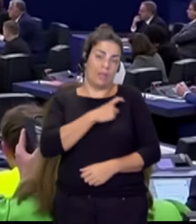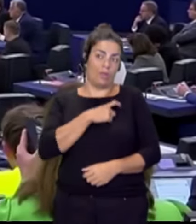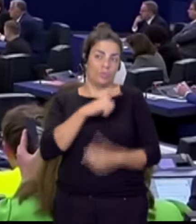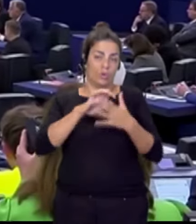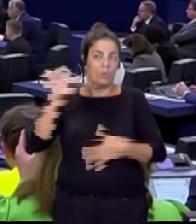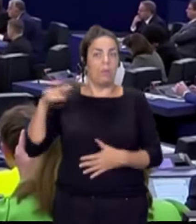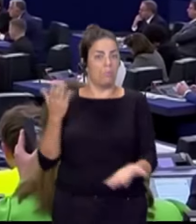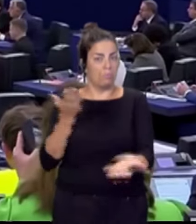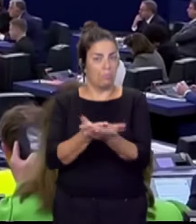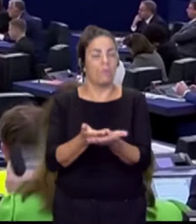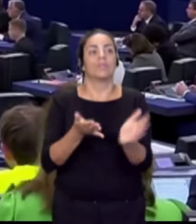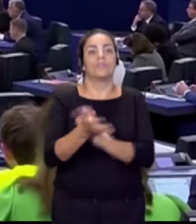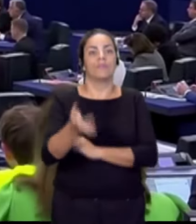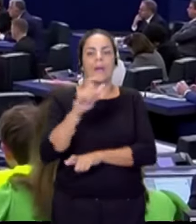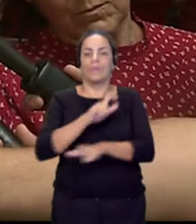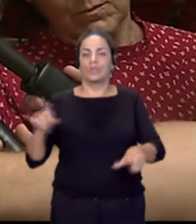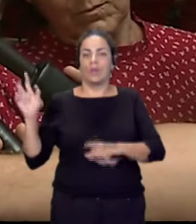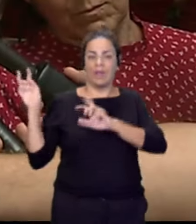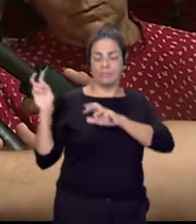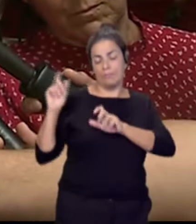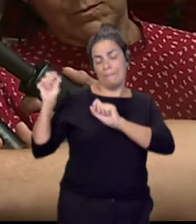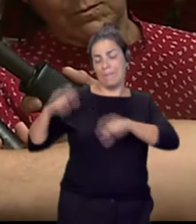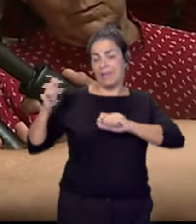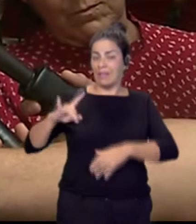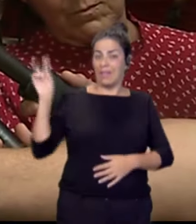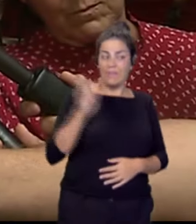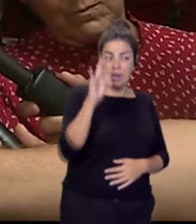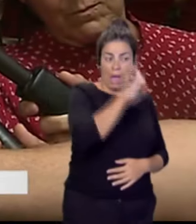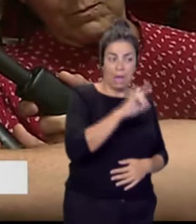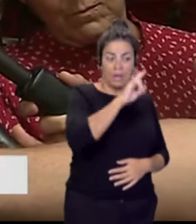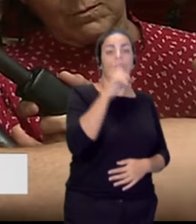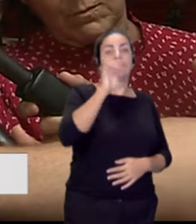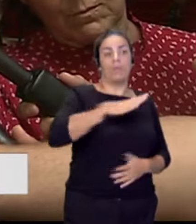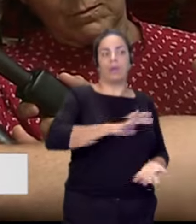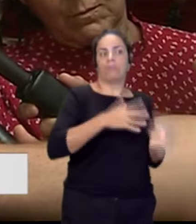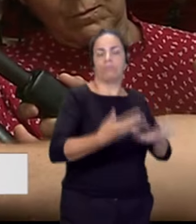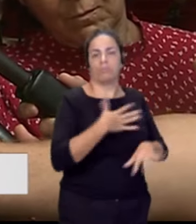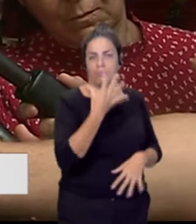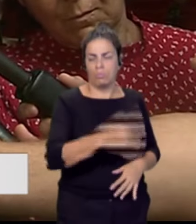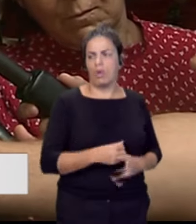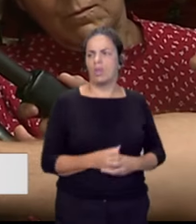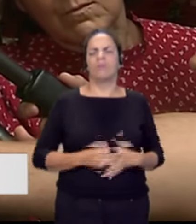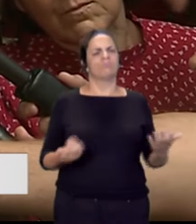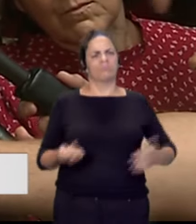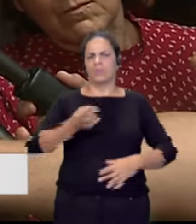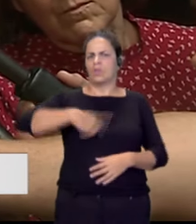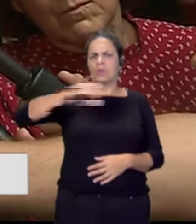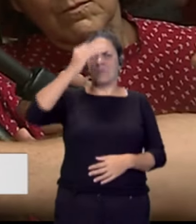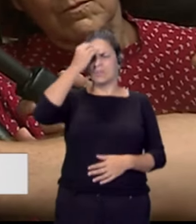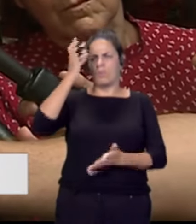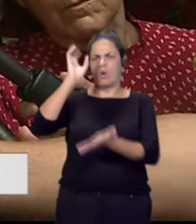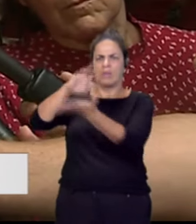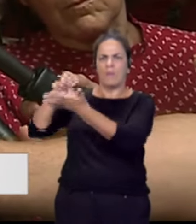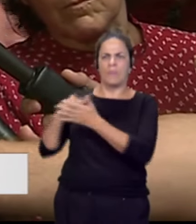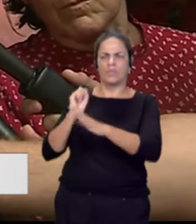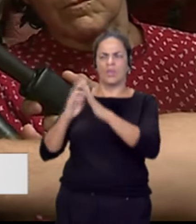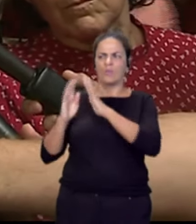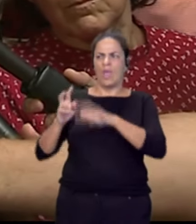por tanto, a los migrantes que llegan a Canarias. No estamos de acuerdo en que se establezca ningún campamento de refugiados en ningún país